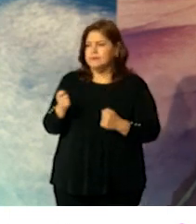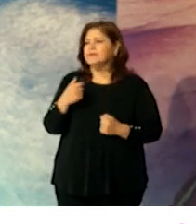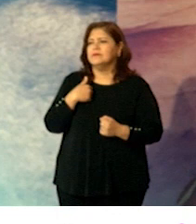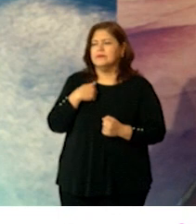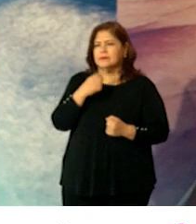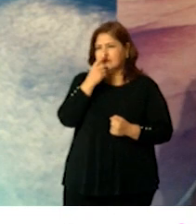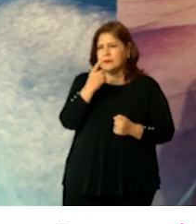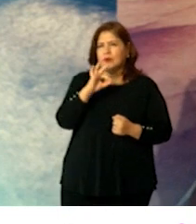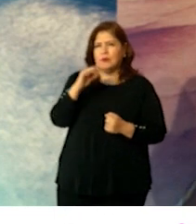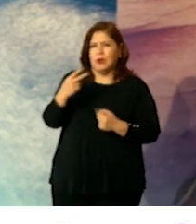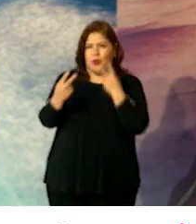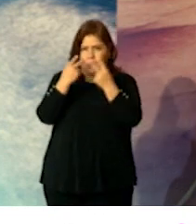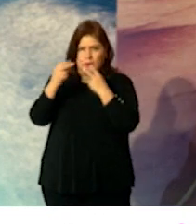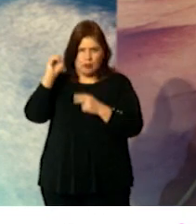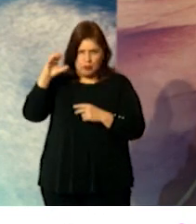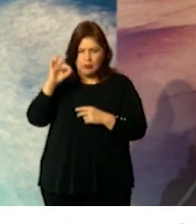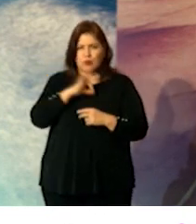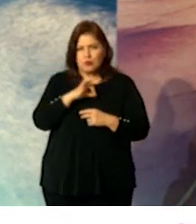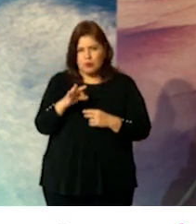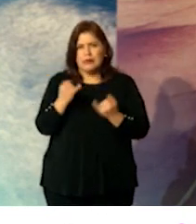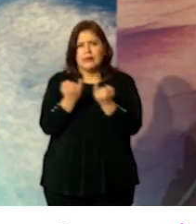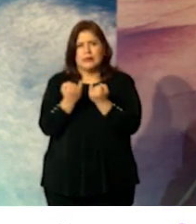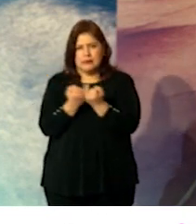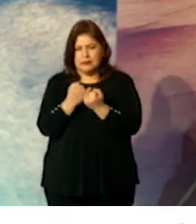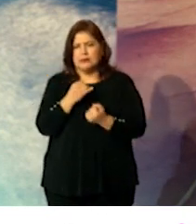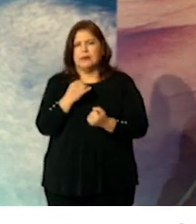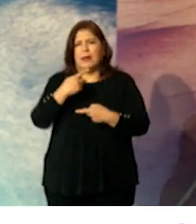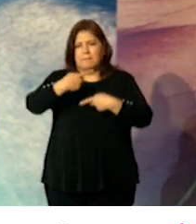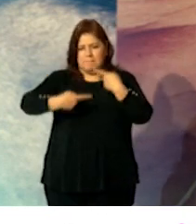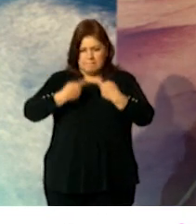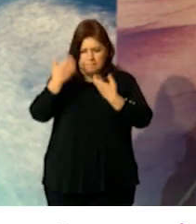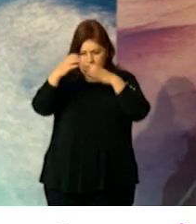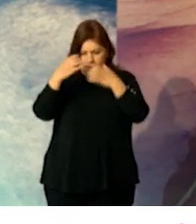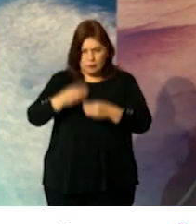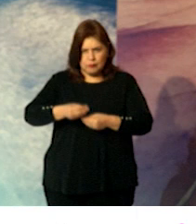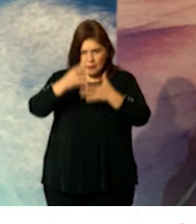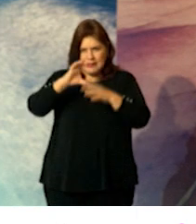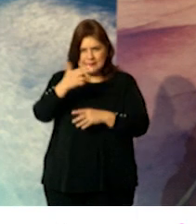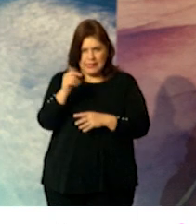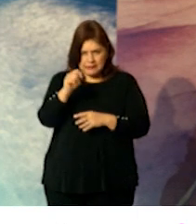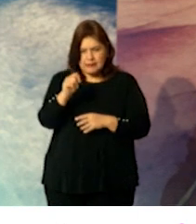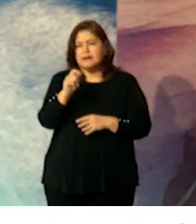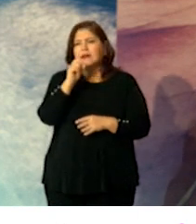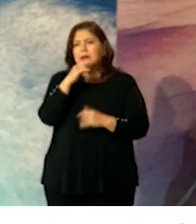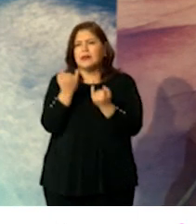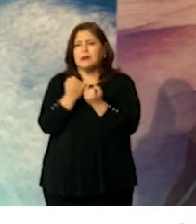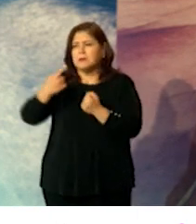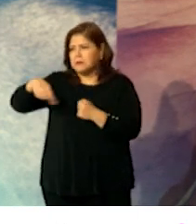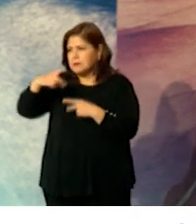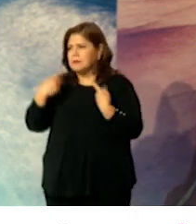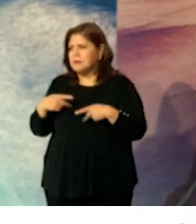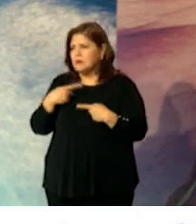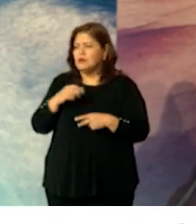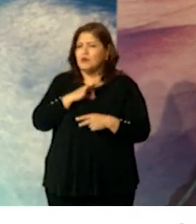quienes nos están sintonizando de manera remota que nos pueden hacer llegar las preguntas por el chat, y a quienes estamos aquí de manera personal,